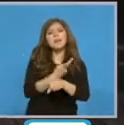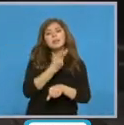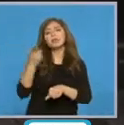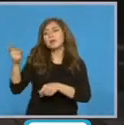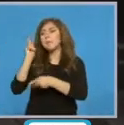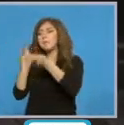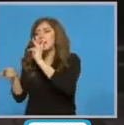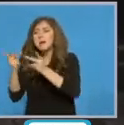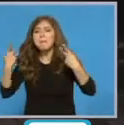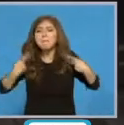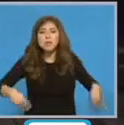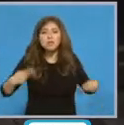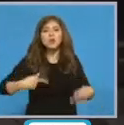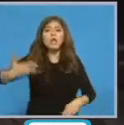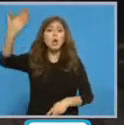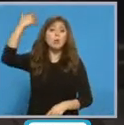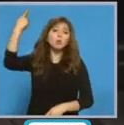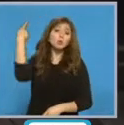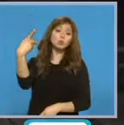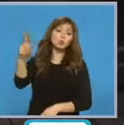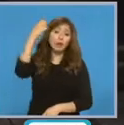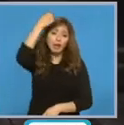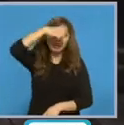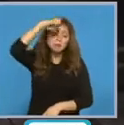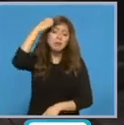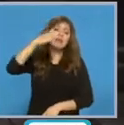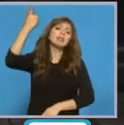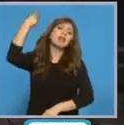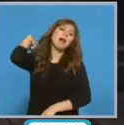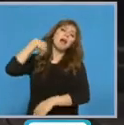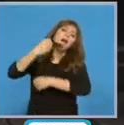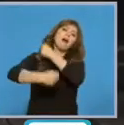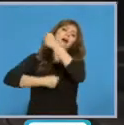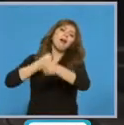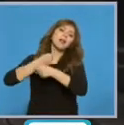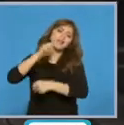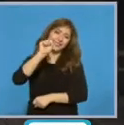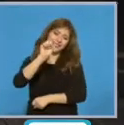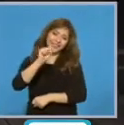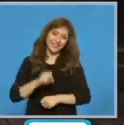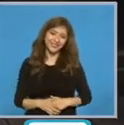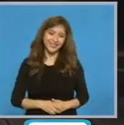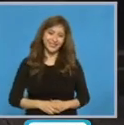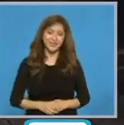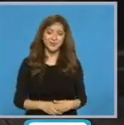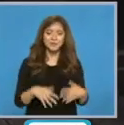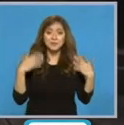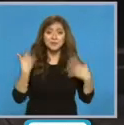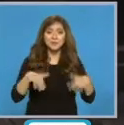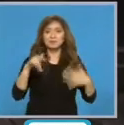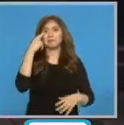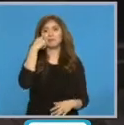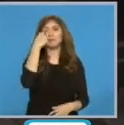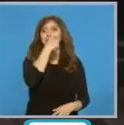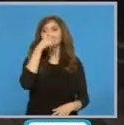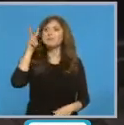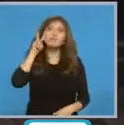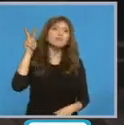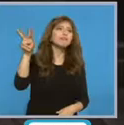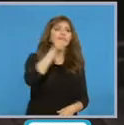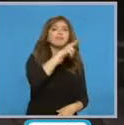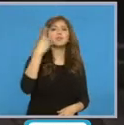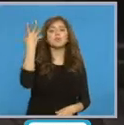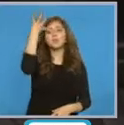importante, con sus experiencias, lo que fueron para ellos los años 60. ¡Ay, ay, ay! Ojitos pajaritos,